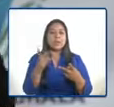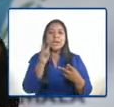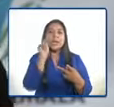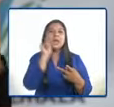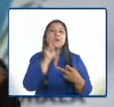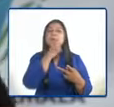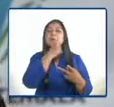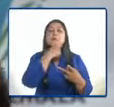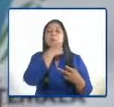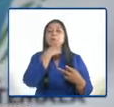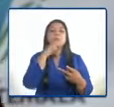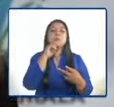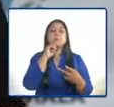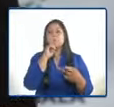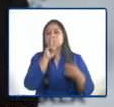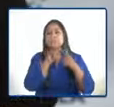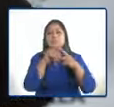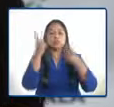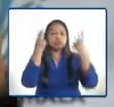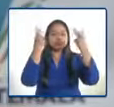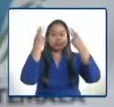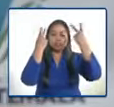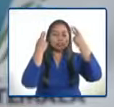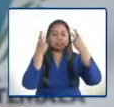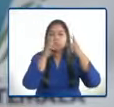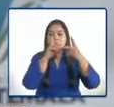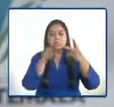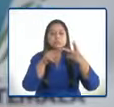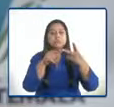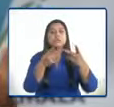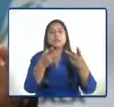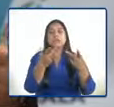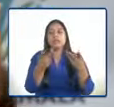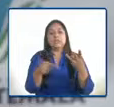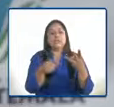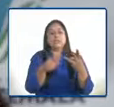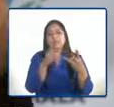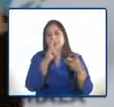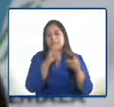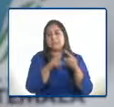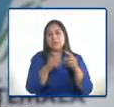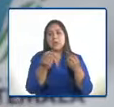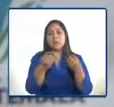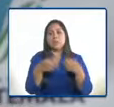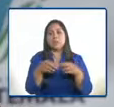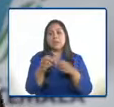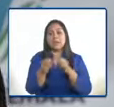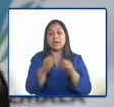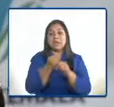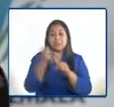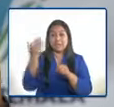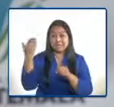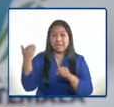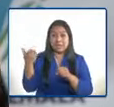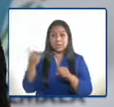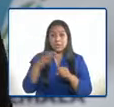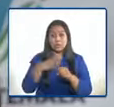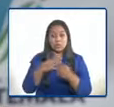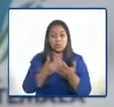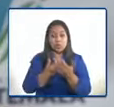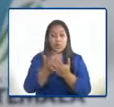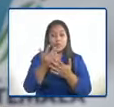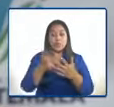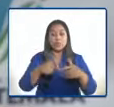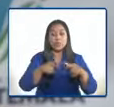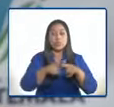barbería y estilista de pelo. Tuvimos la oportunidad el año pasado hacer la inauguración de la